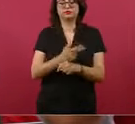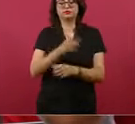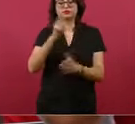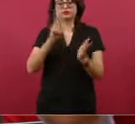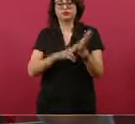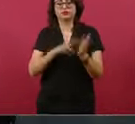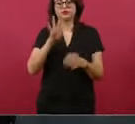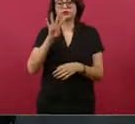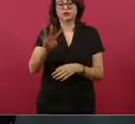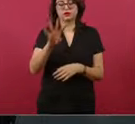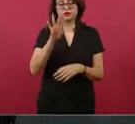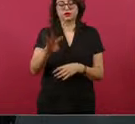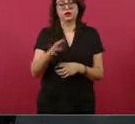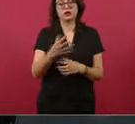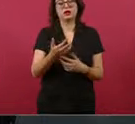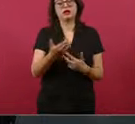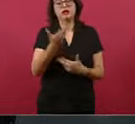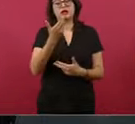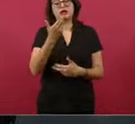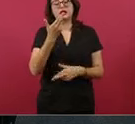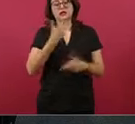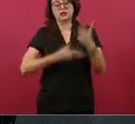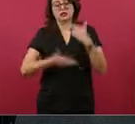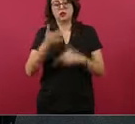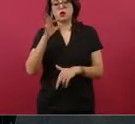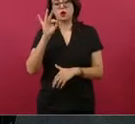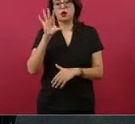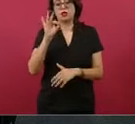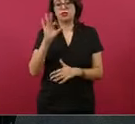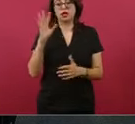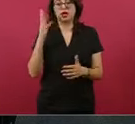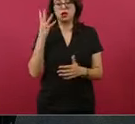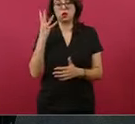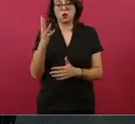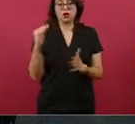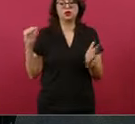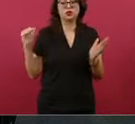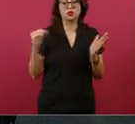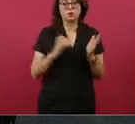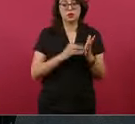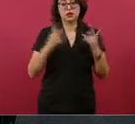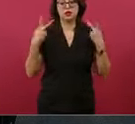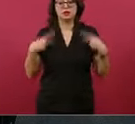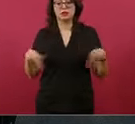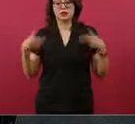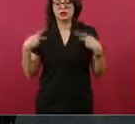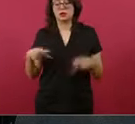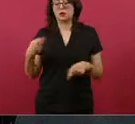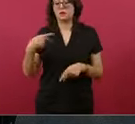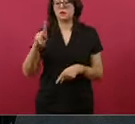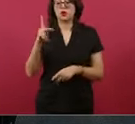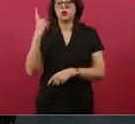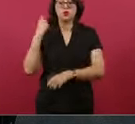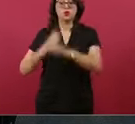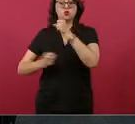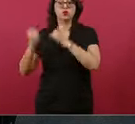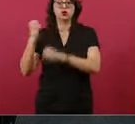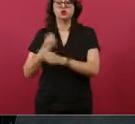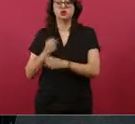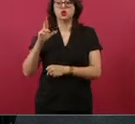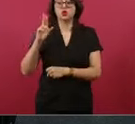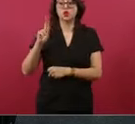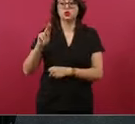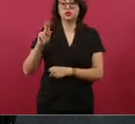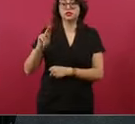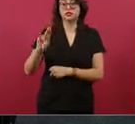regresados 44,000 personas de este país, pero para 2022, o sea, el año pasado, fueron 85,000. Es